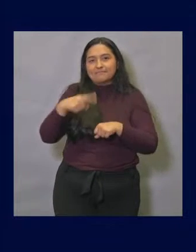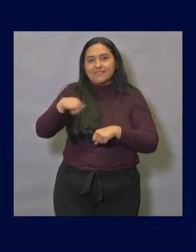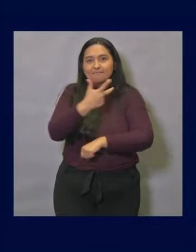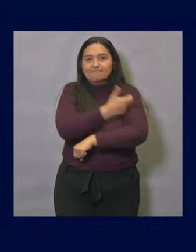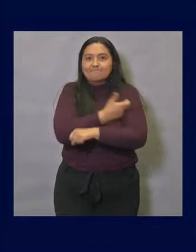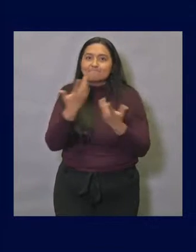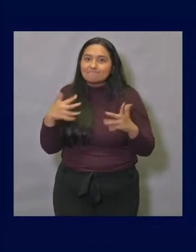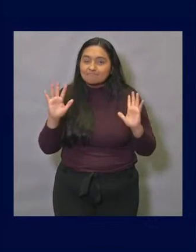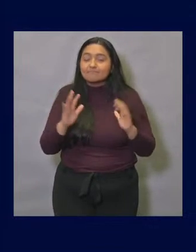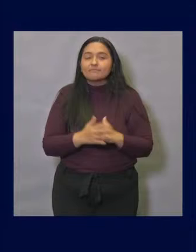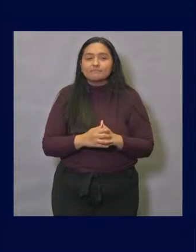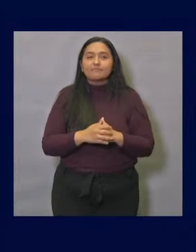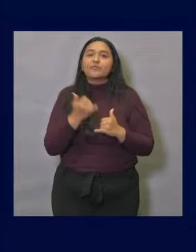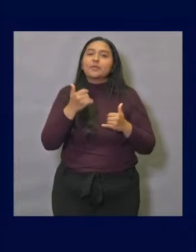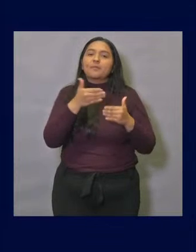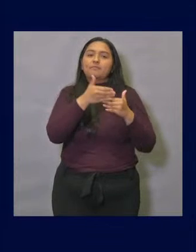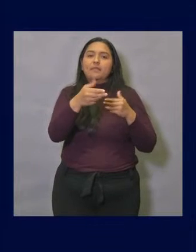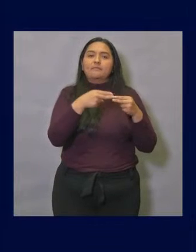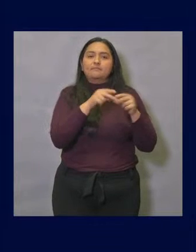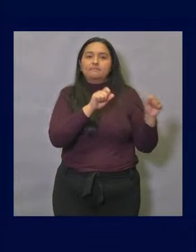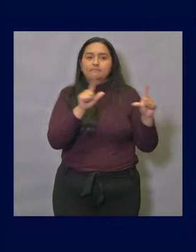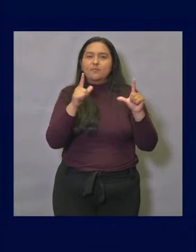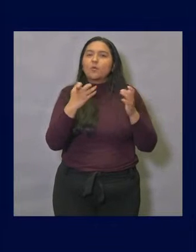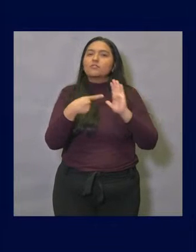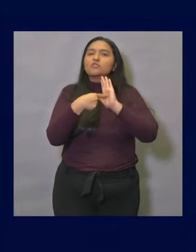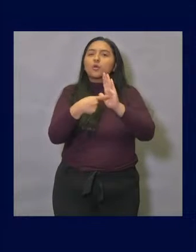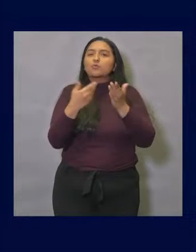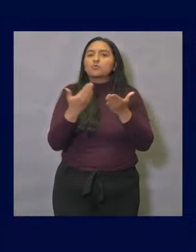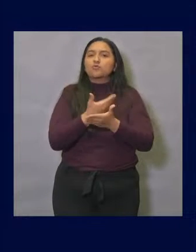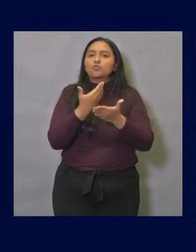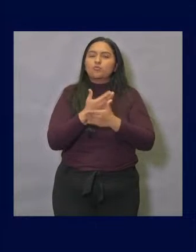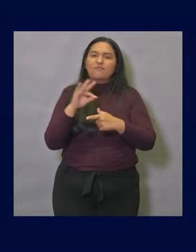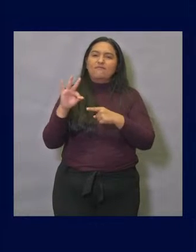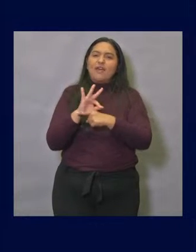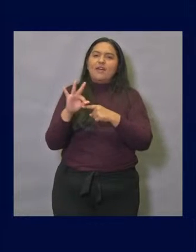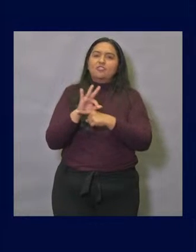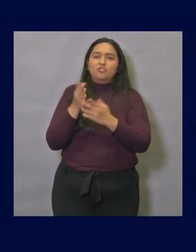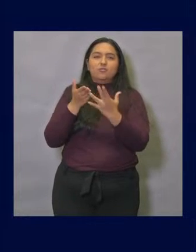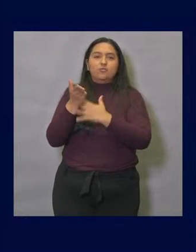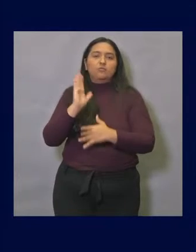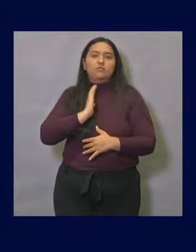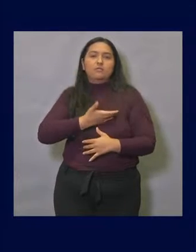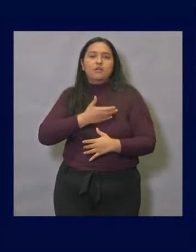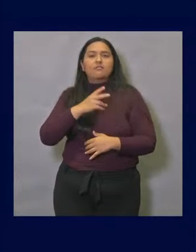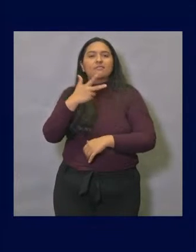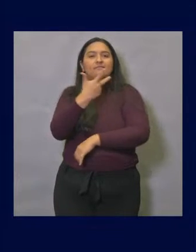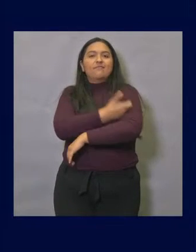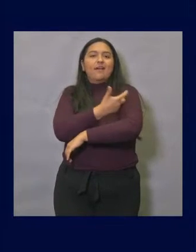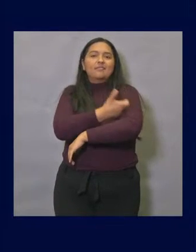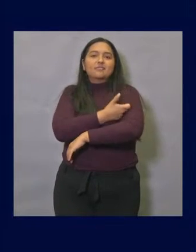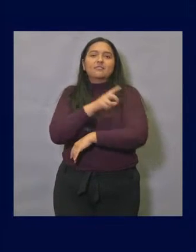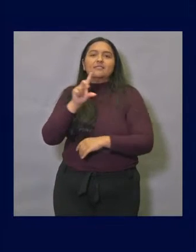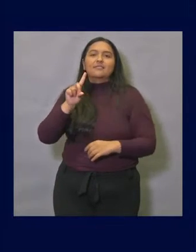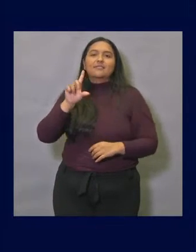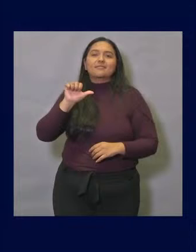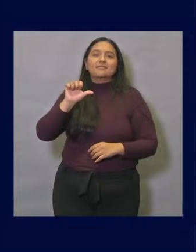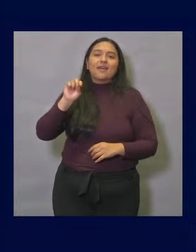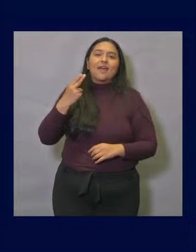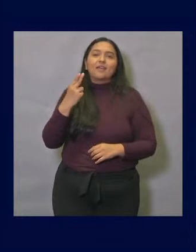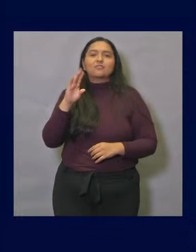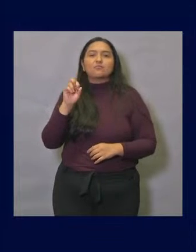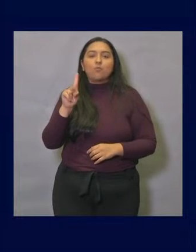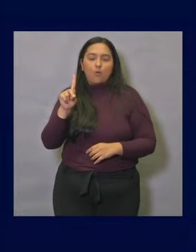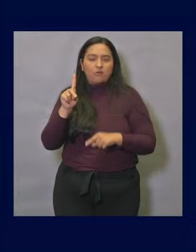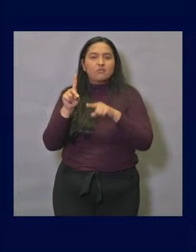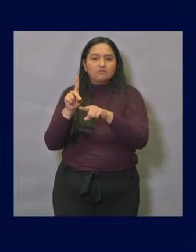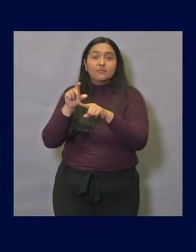Queremos mostrarles una nueva función en nuestro tablero de control de vacunas, un tablero de datos de vacunas interactivo que